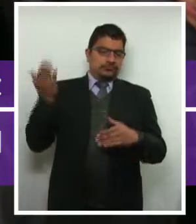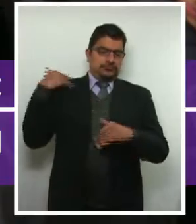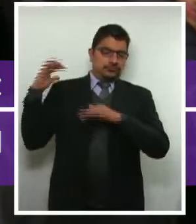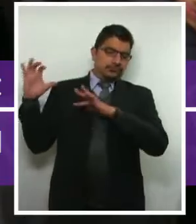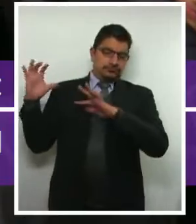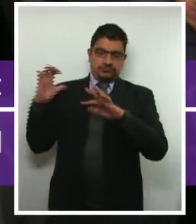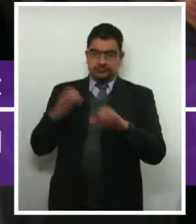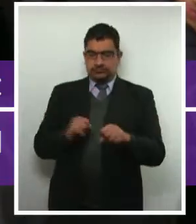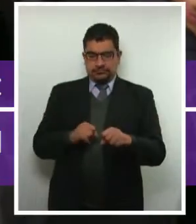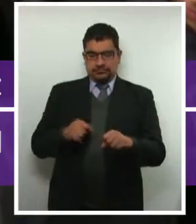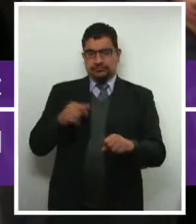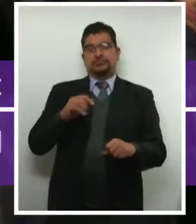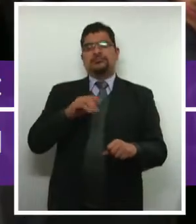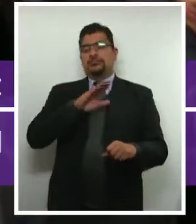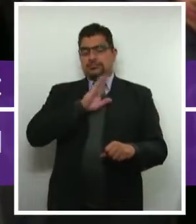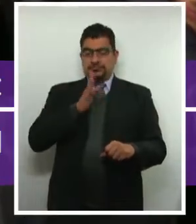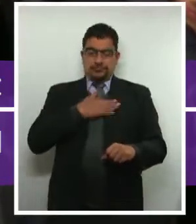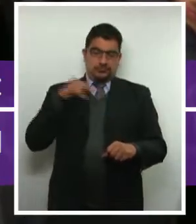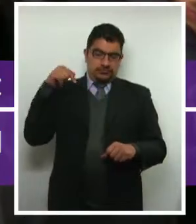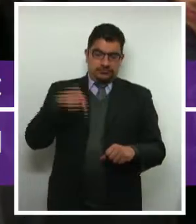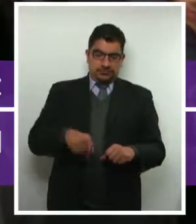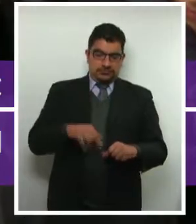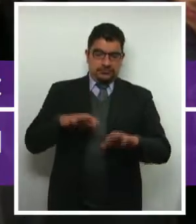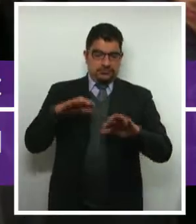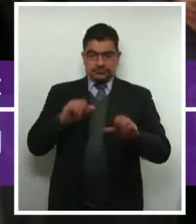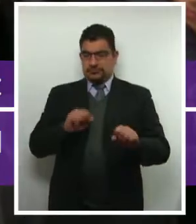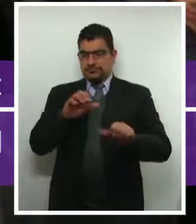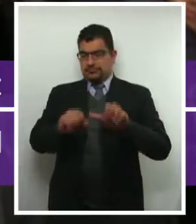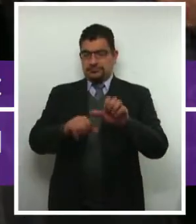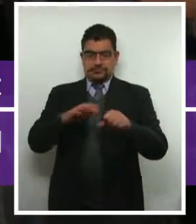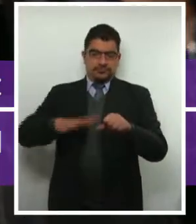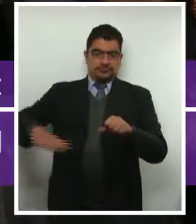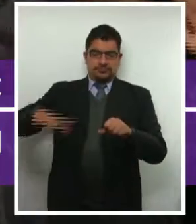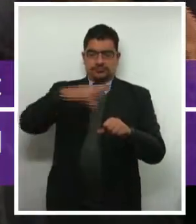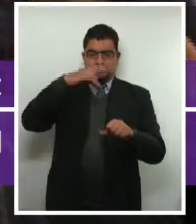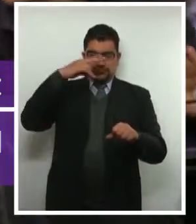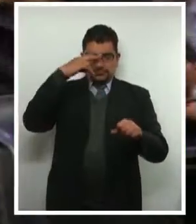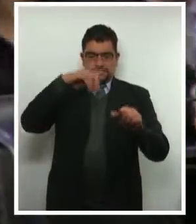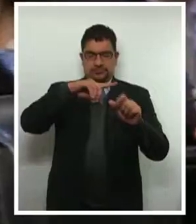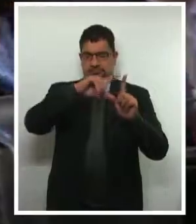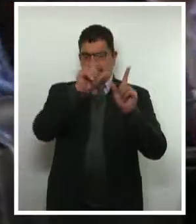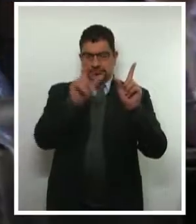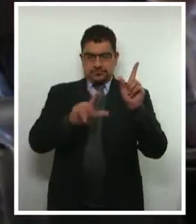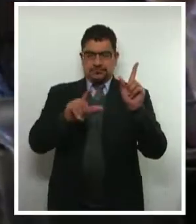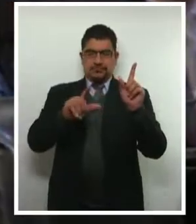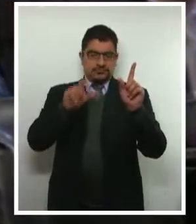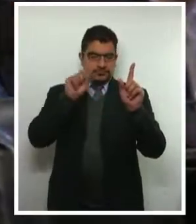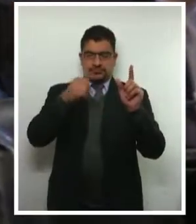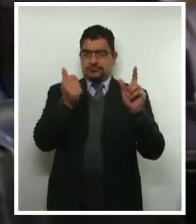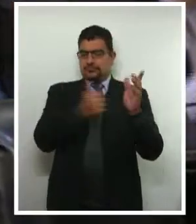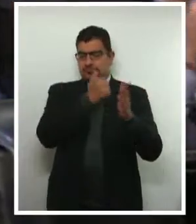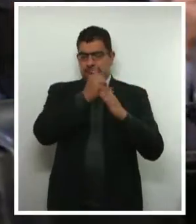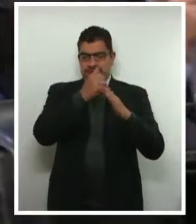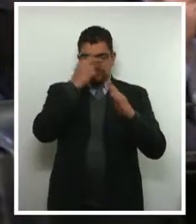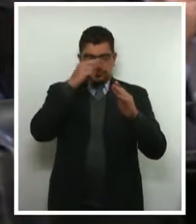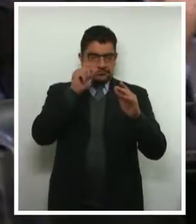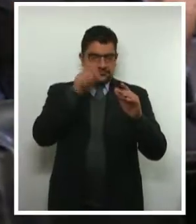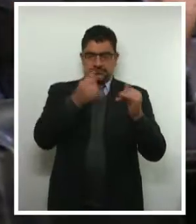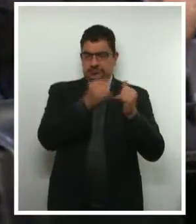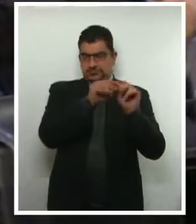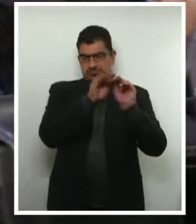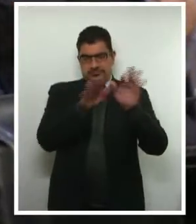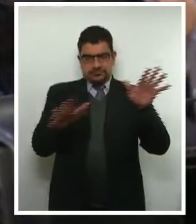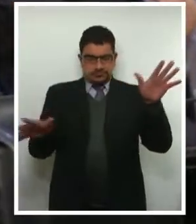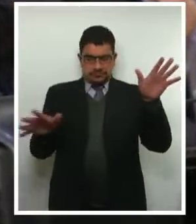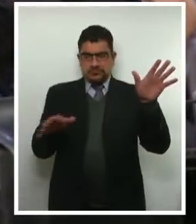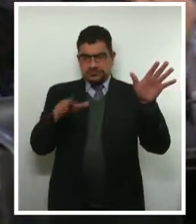llegada de los españoles a que llegaron a colonizar y a conquistar este país, no solamente la ciudad. También se refiere,